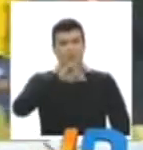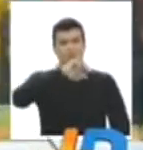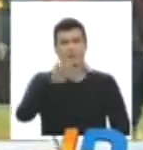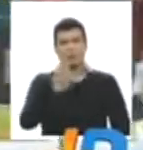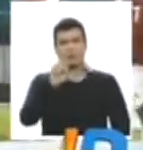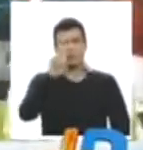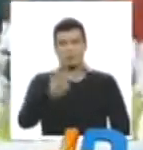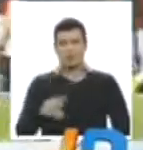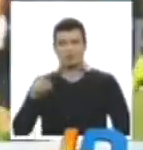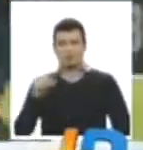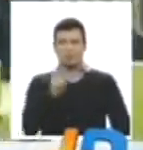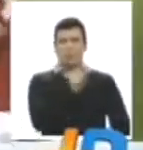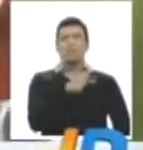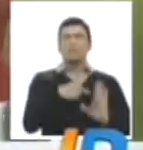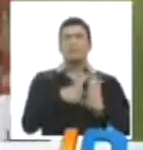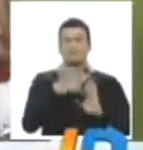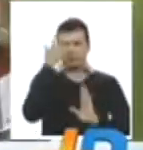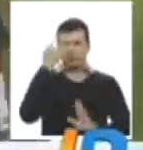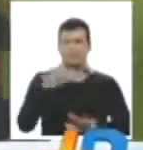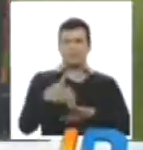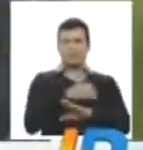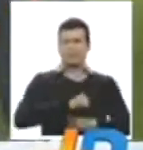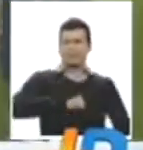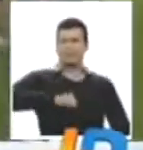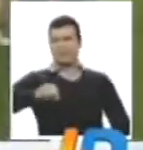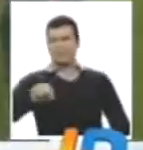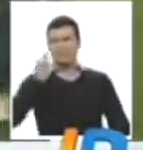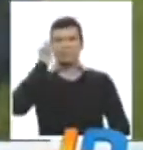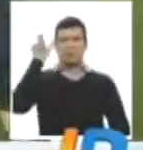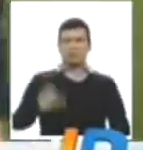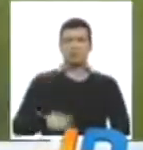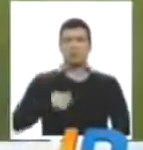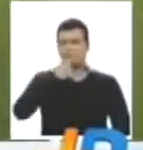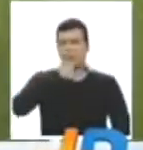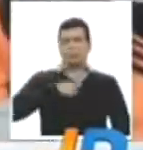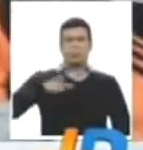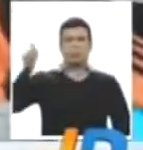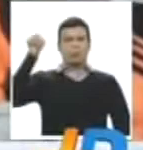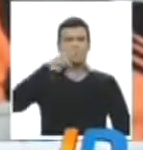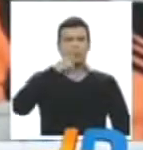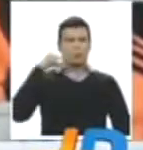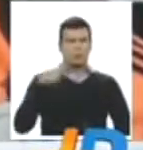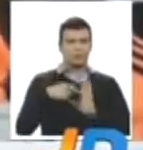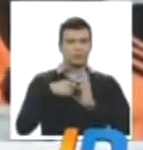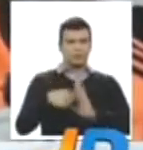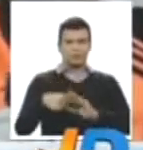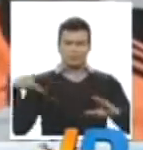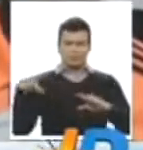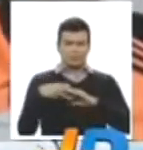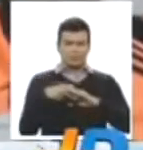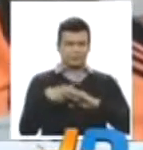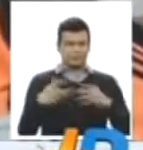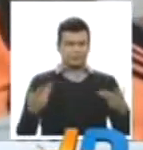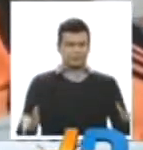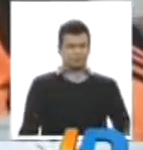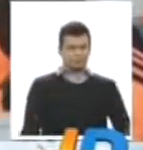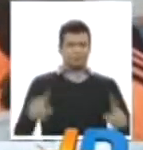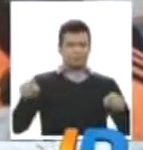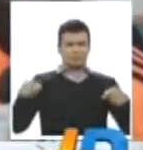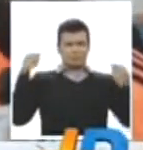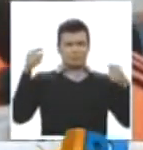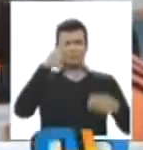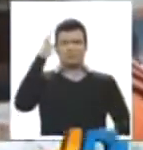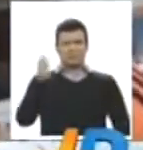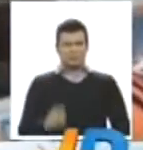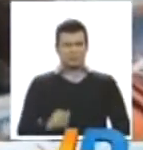jugada donde desplazó a Neymar con el brazo y en la que el juez no dudó en mostrarle la tarjeta roja. Uno con Brasil no puede jugar en 10 hombres, ¿no? Y